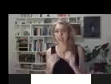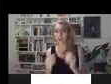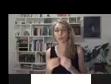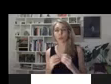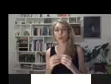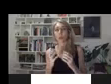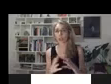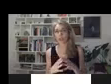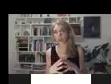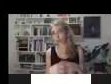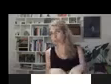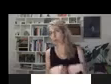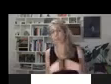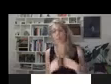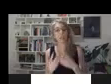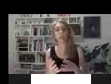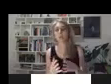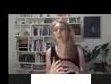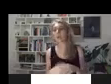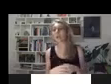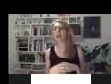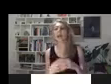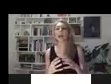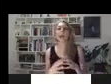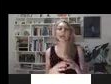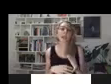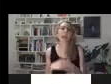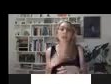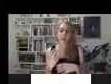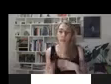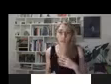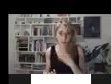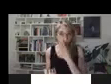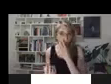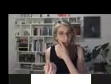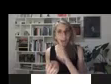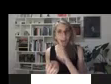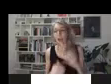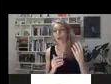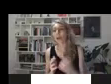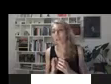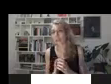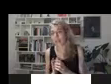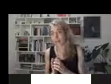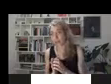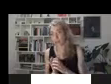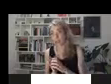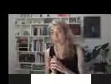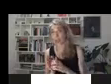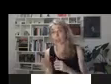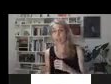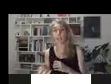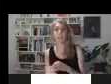siguen financiando muchos proyectos. Por ejemplo, en algunas situaciones acompañan